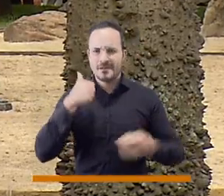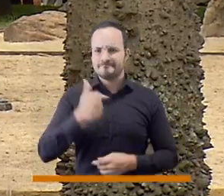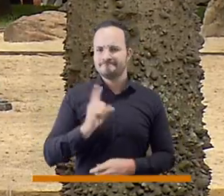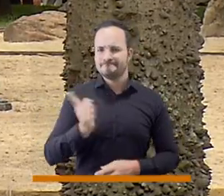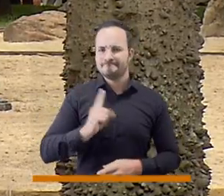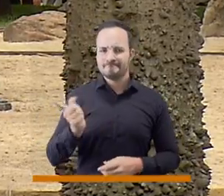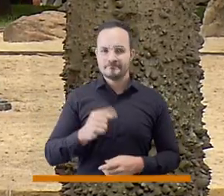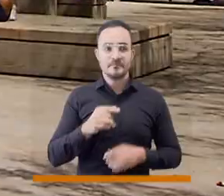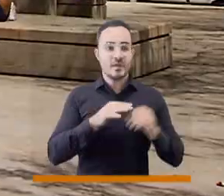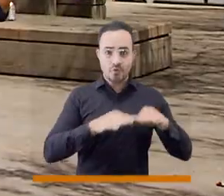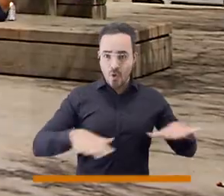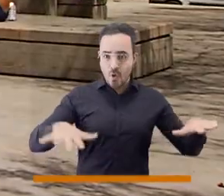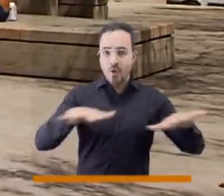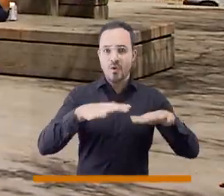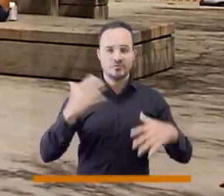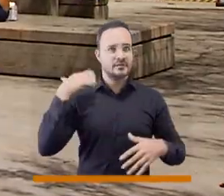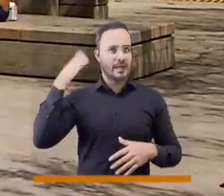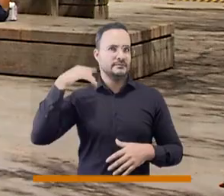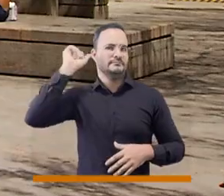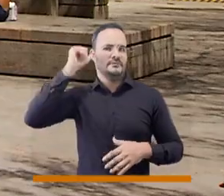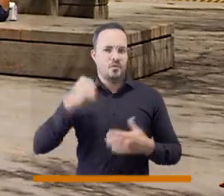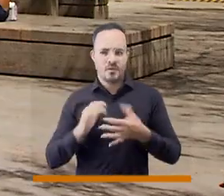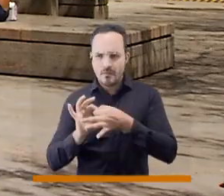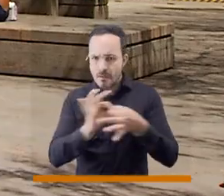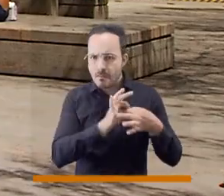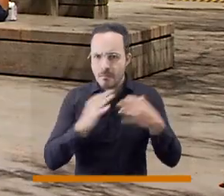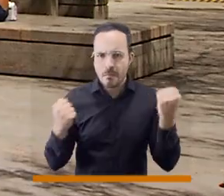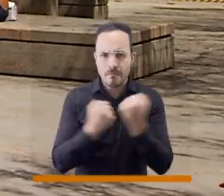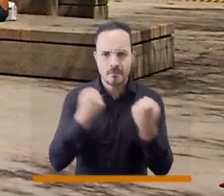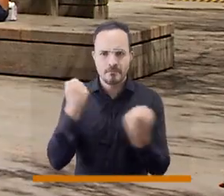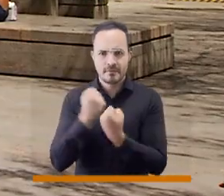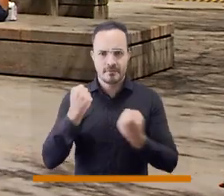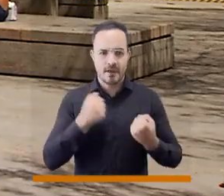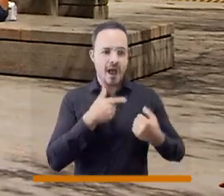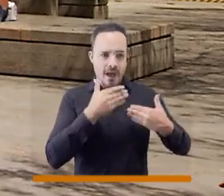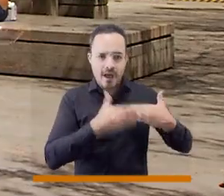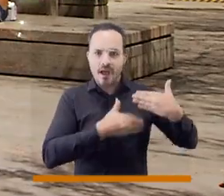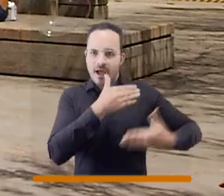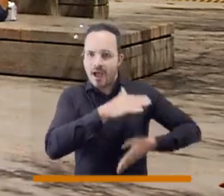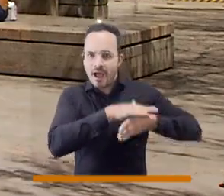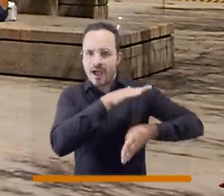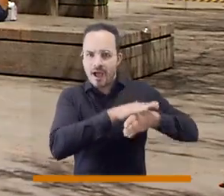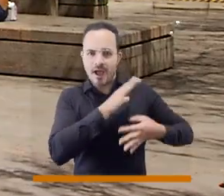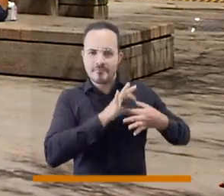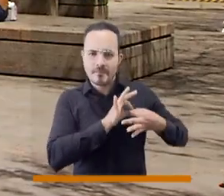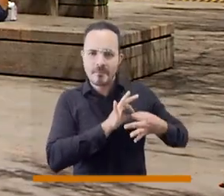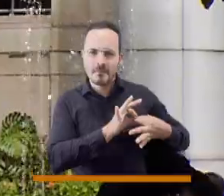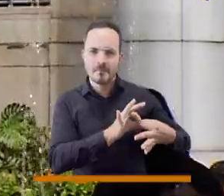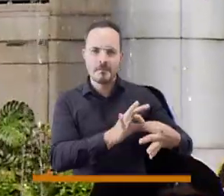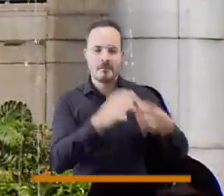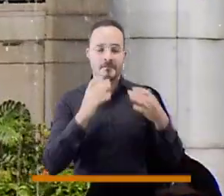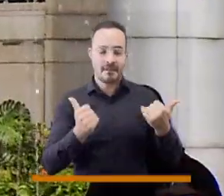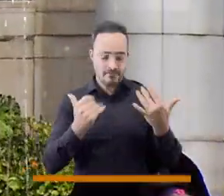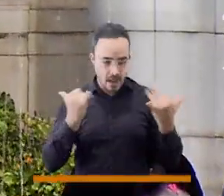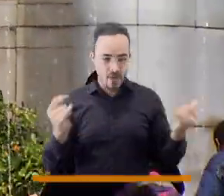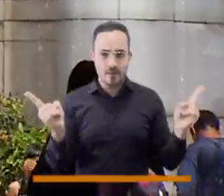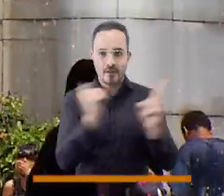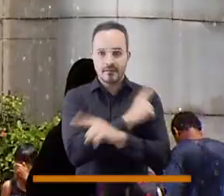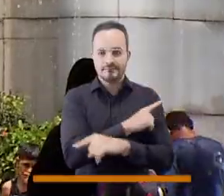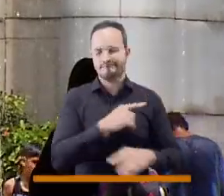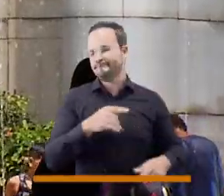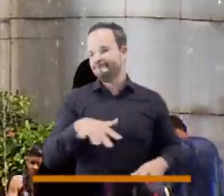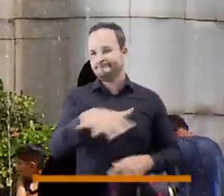vivas aportaban de acuerdo a sus capacidades, se construía sobre lo construido y Medellín tenía las mejores instituciones, las más